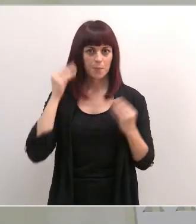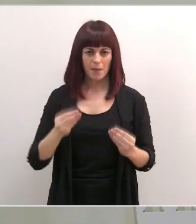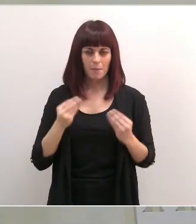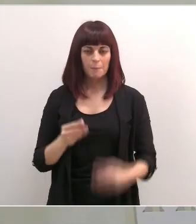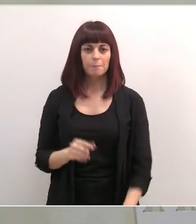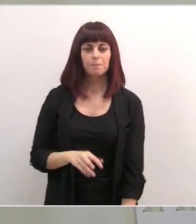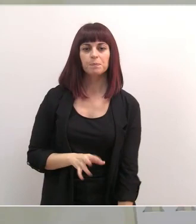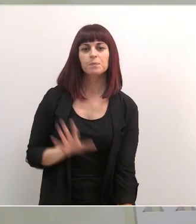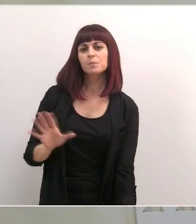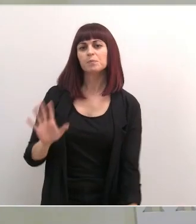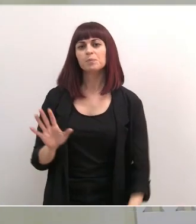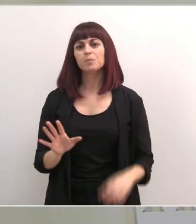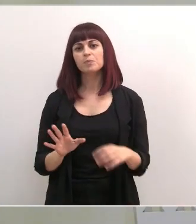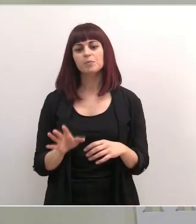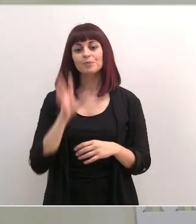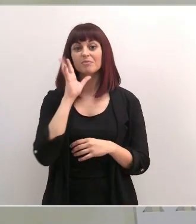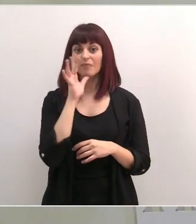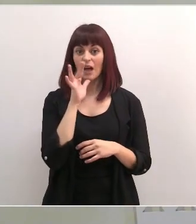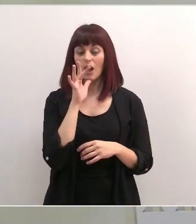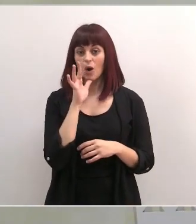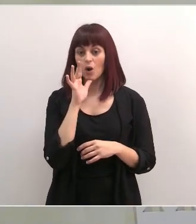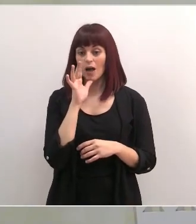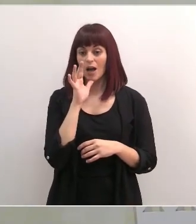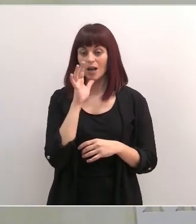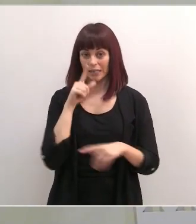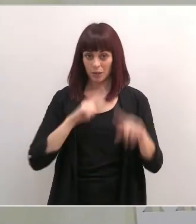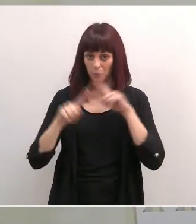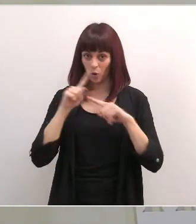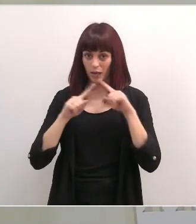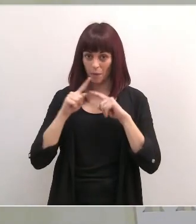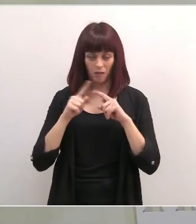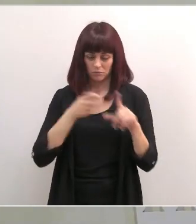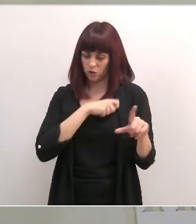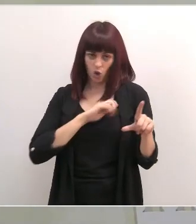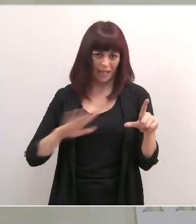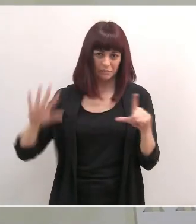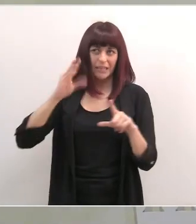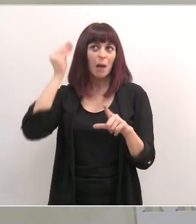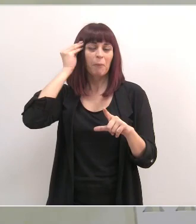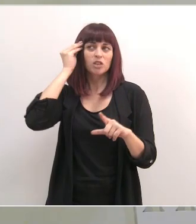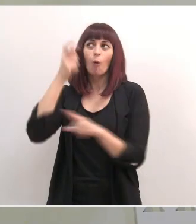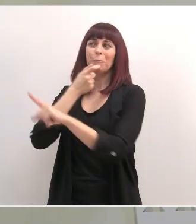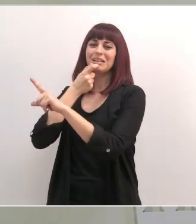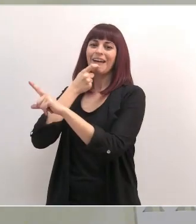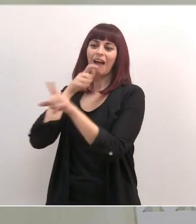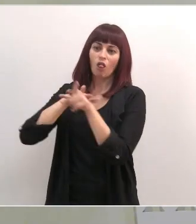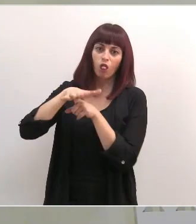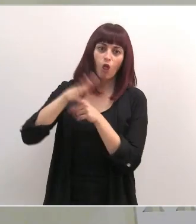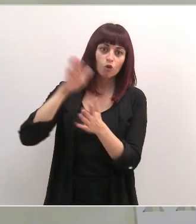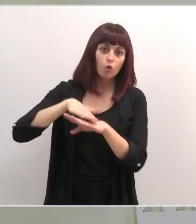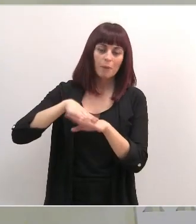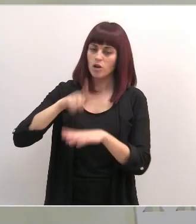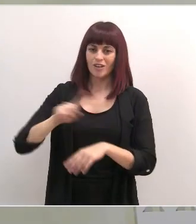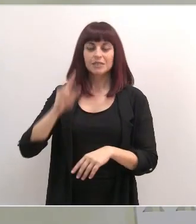lo determinante y lo que está ocasionando ahora mismo este problema que estamos teniendo en toda España. Yo creo que esto tiene más que ver con lo que ha pasado